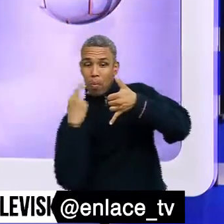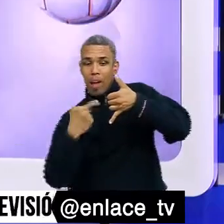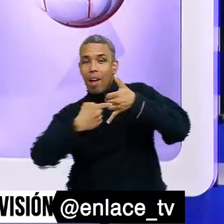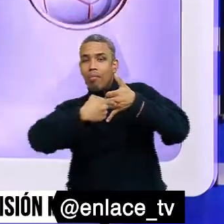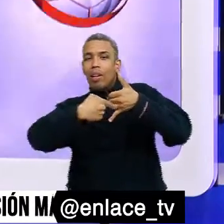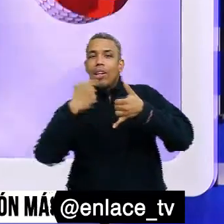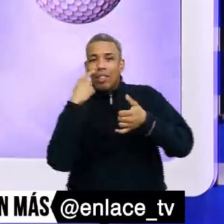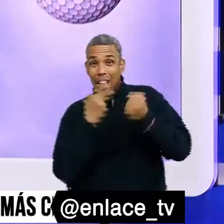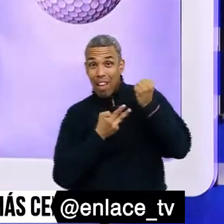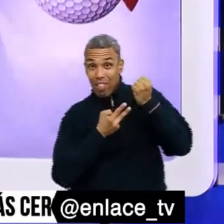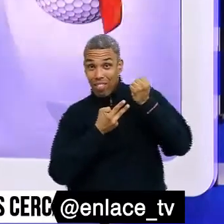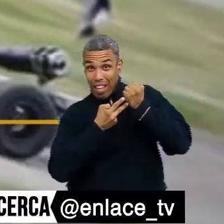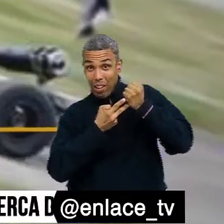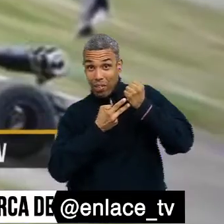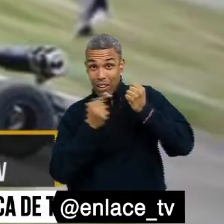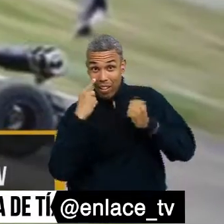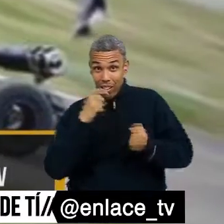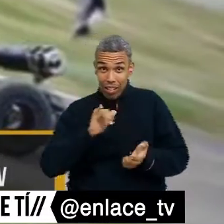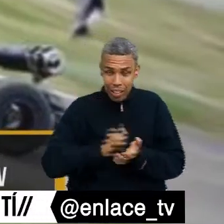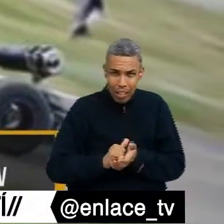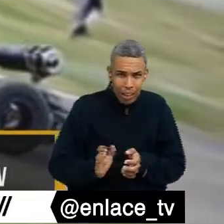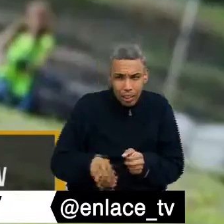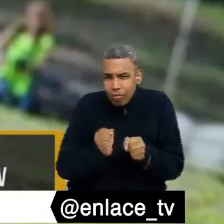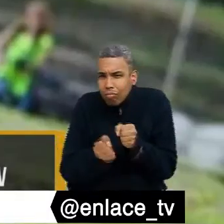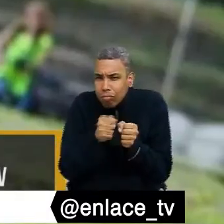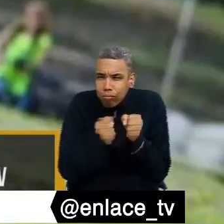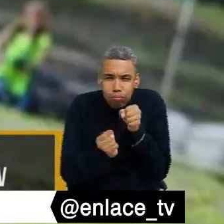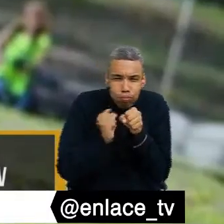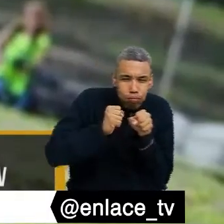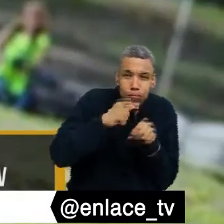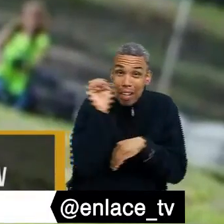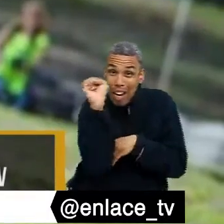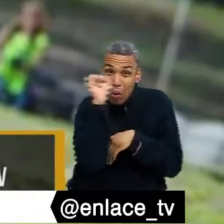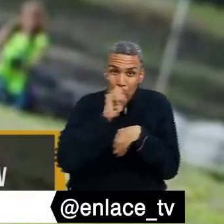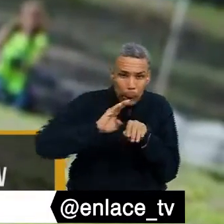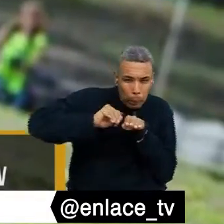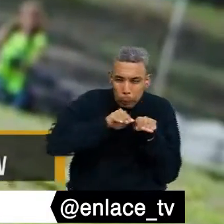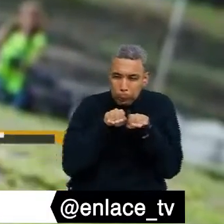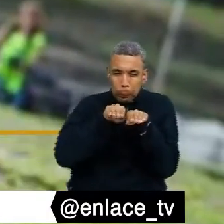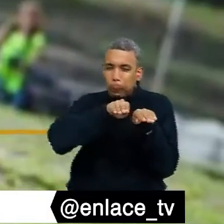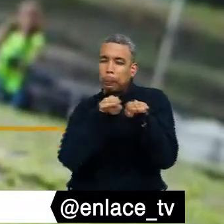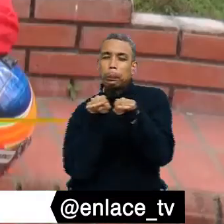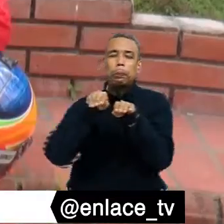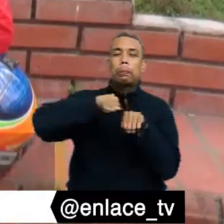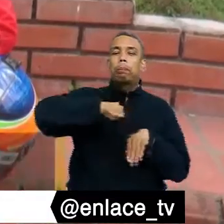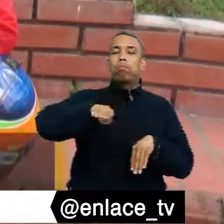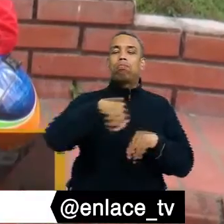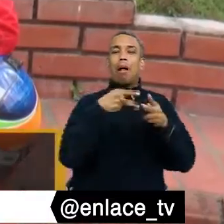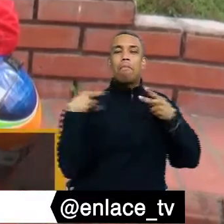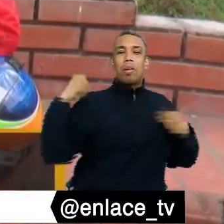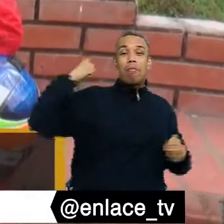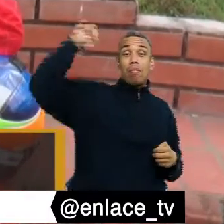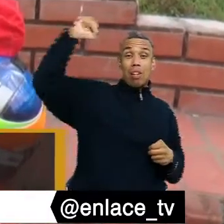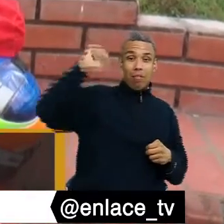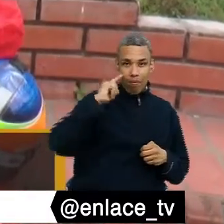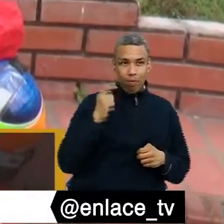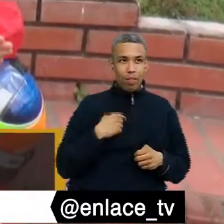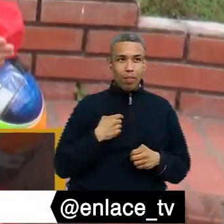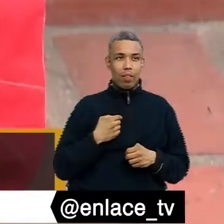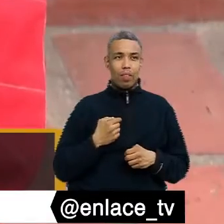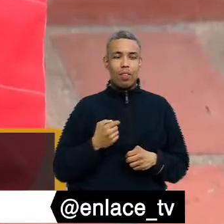Neiva. El primer lugar en categoría Baby Easy lo alcanzó en Tierras Sopitas al lado de Sebastián Tatán Garzón Orozco, quien junto